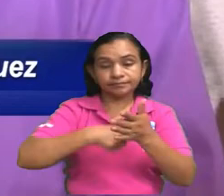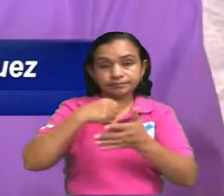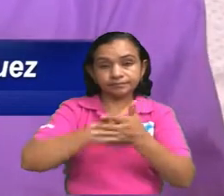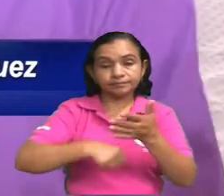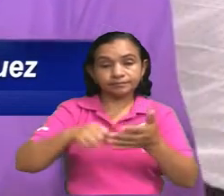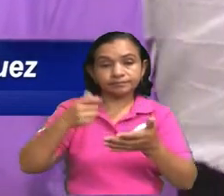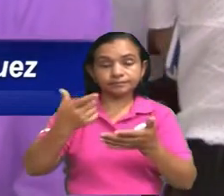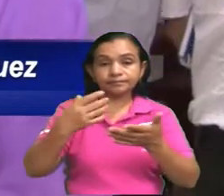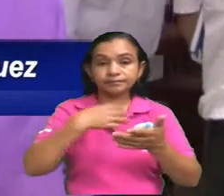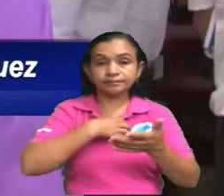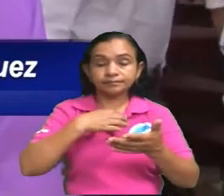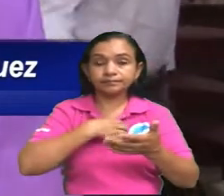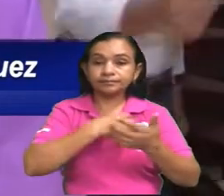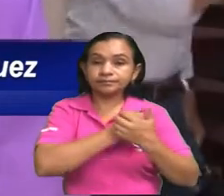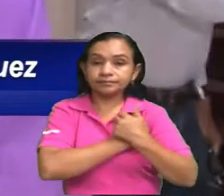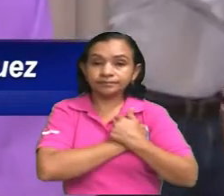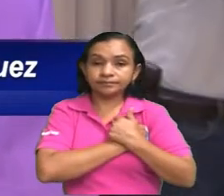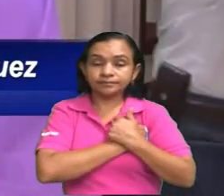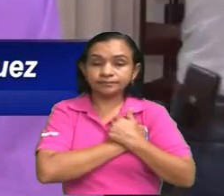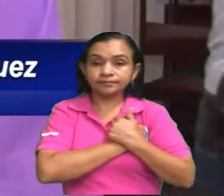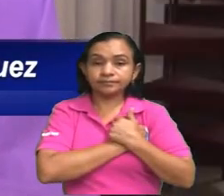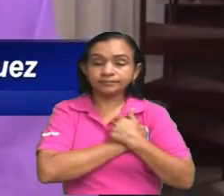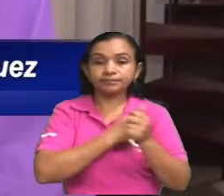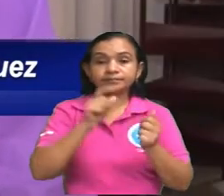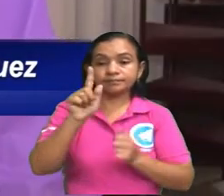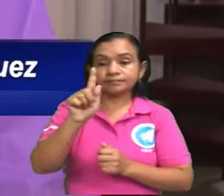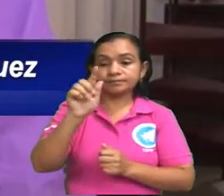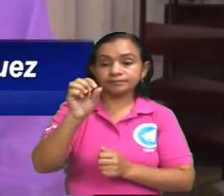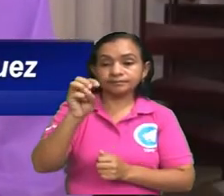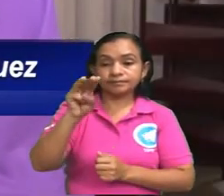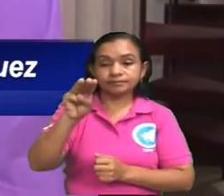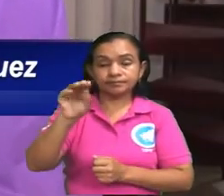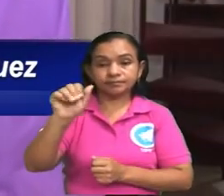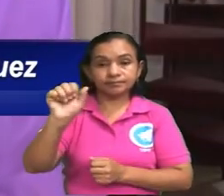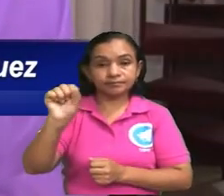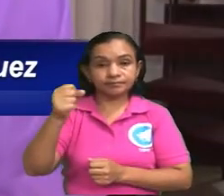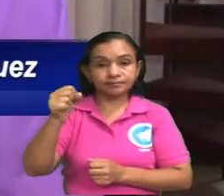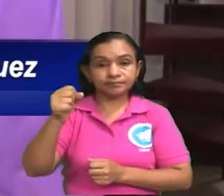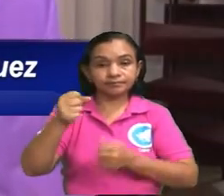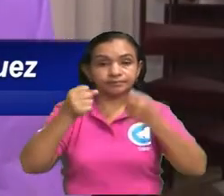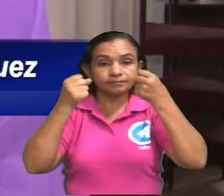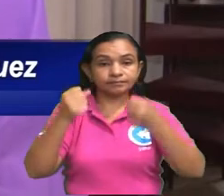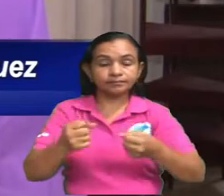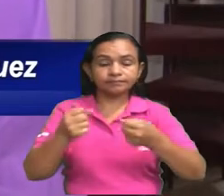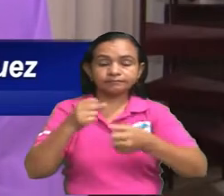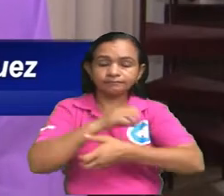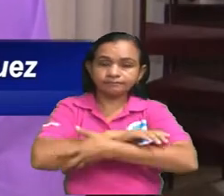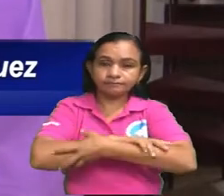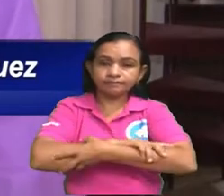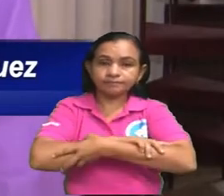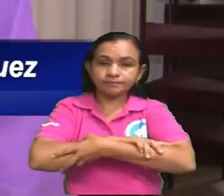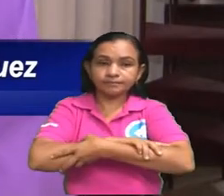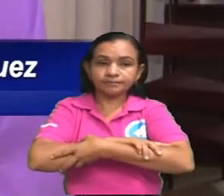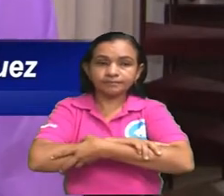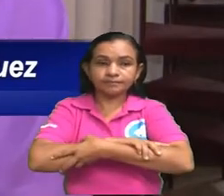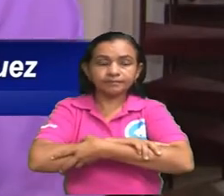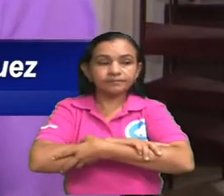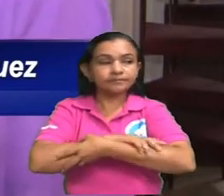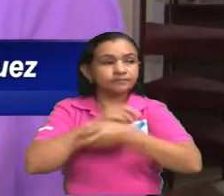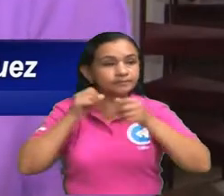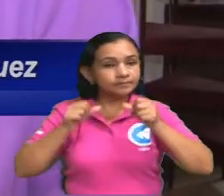sino su capacidad de amar. El comandante Tomás fue un hombre muy fraterno, muy